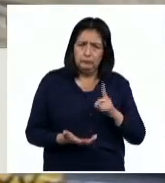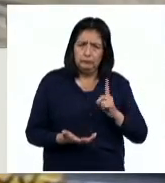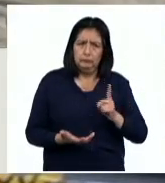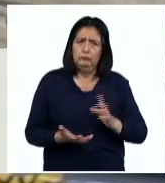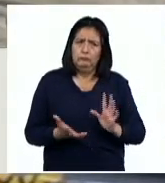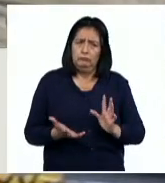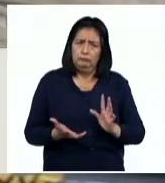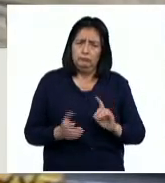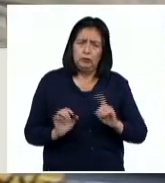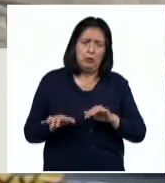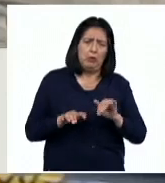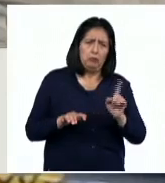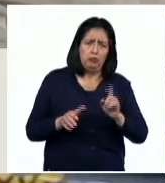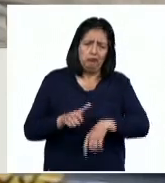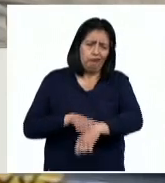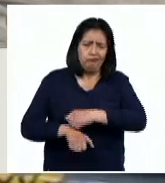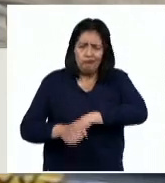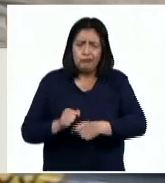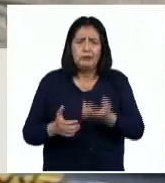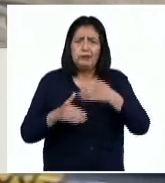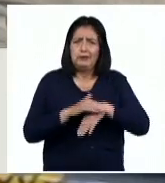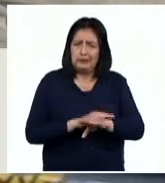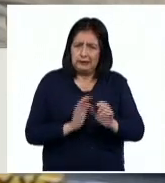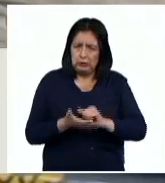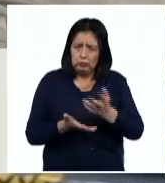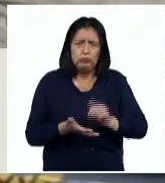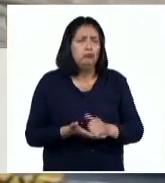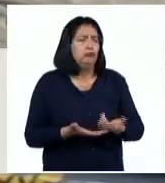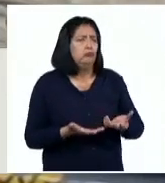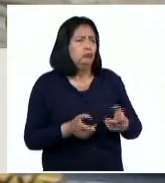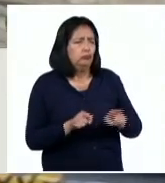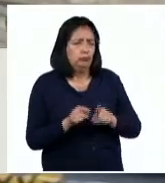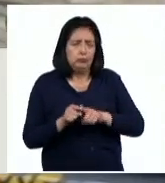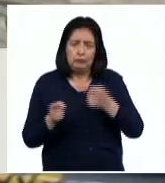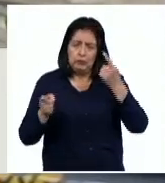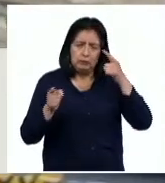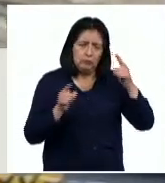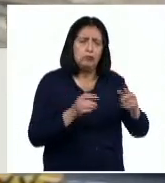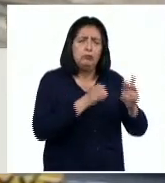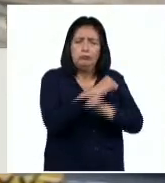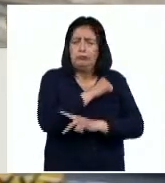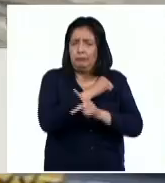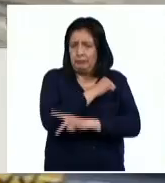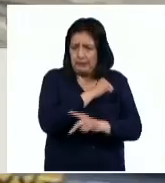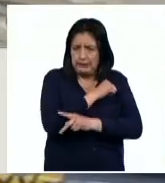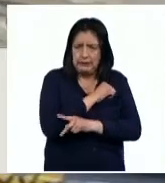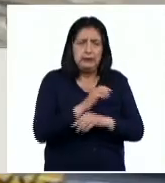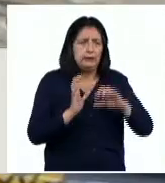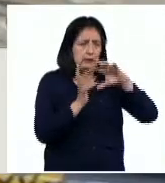esfuerzos al interior y de coordinación también con países de todo el